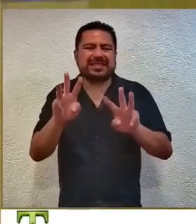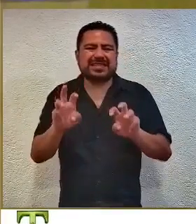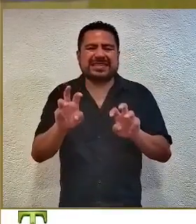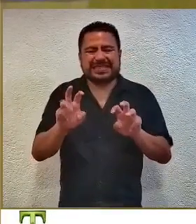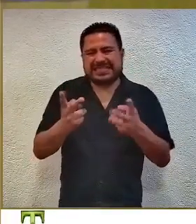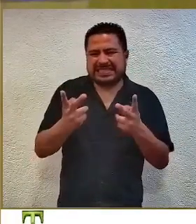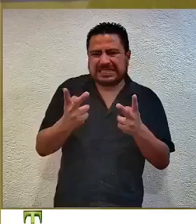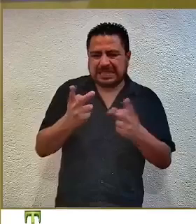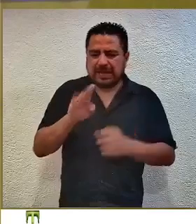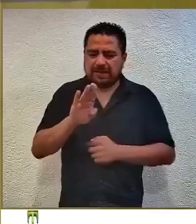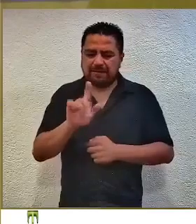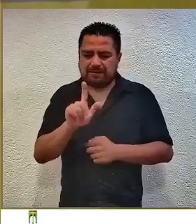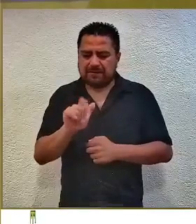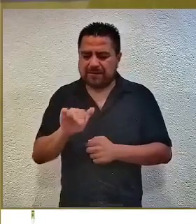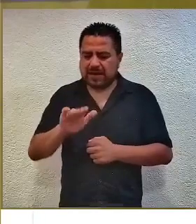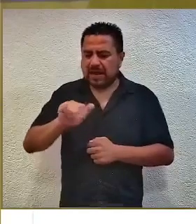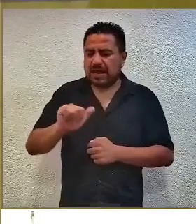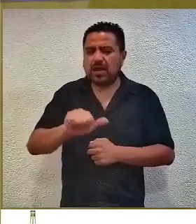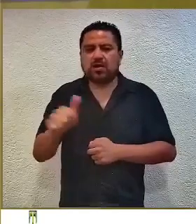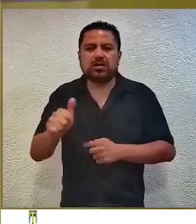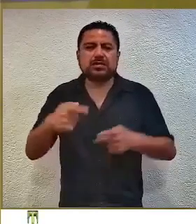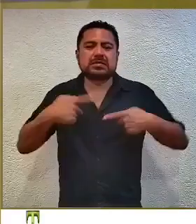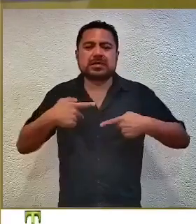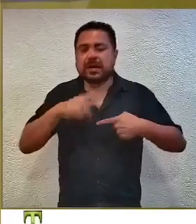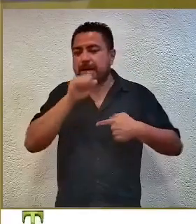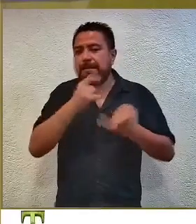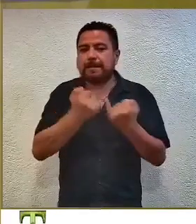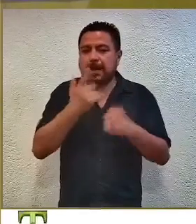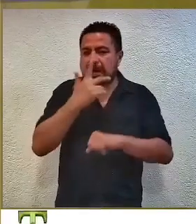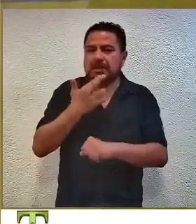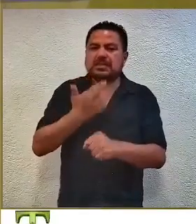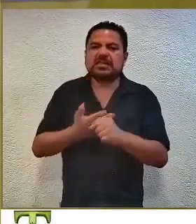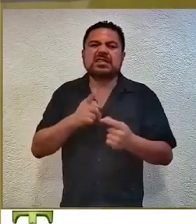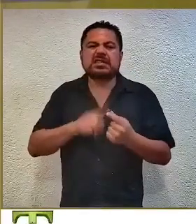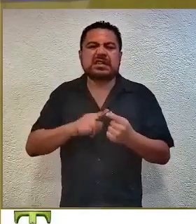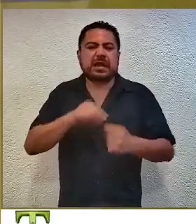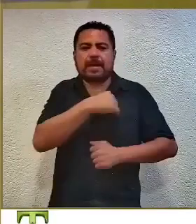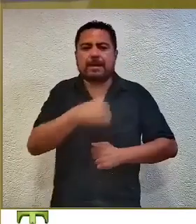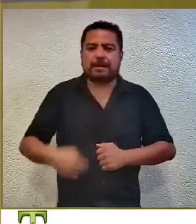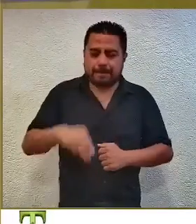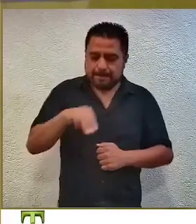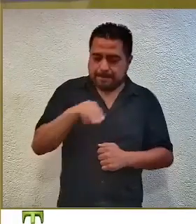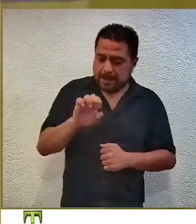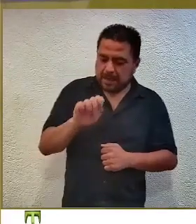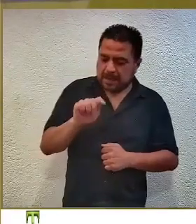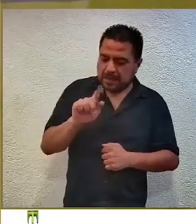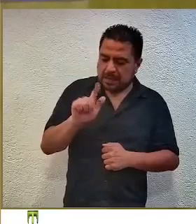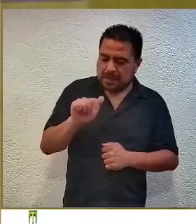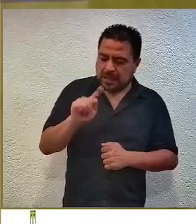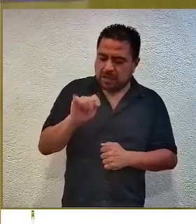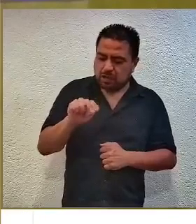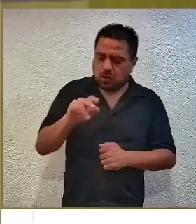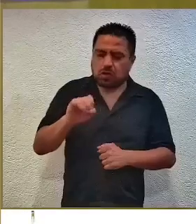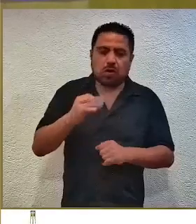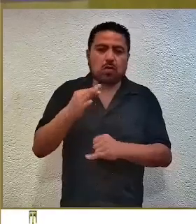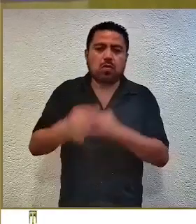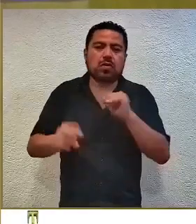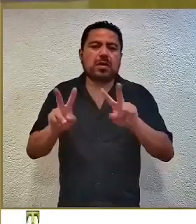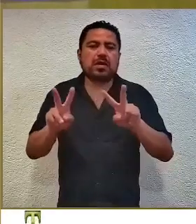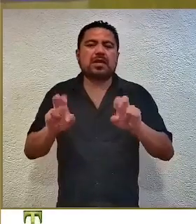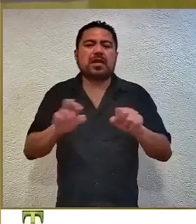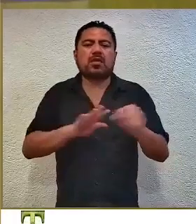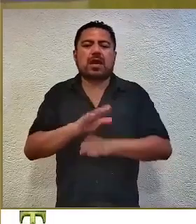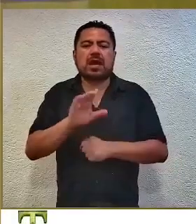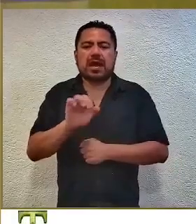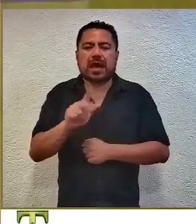es Blanca Edith Moreno Ayala y otras personas, la autoridad responsable del Ayuntamiento de Metlatono Guerrero. Y en el último asunto, la parte actora es